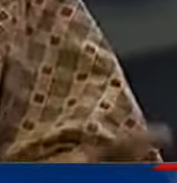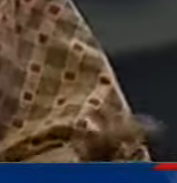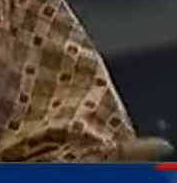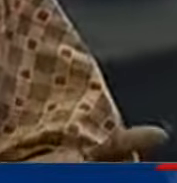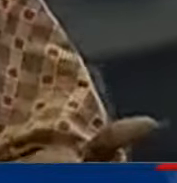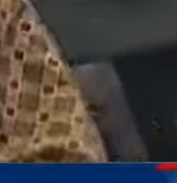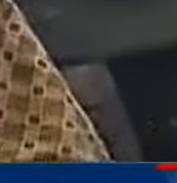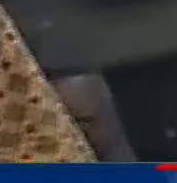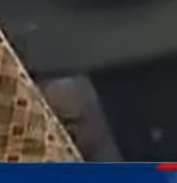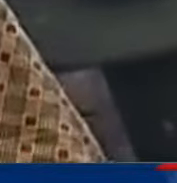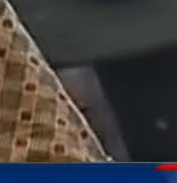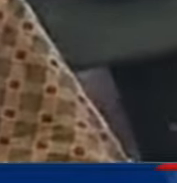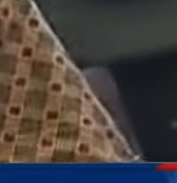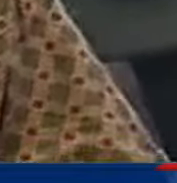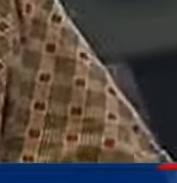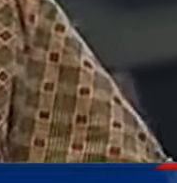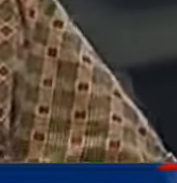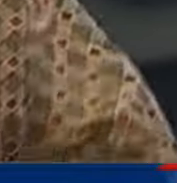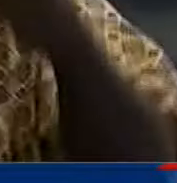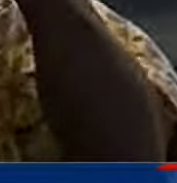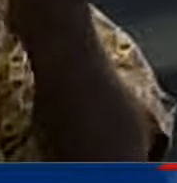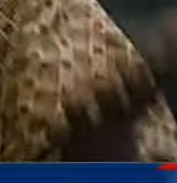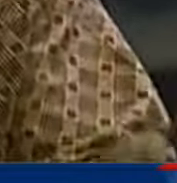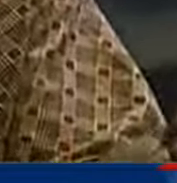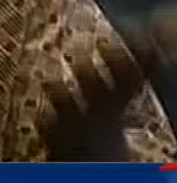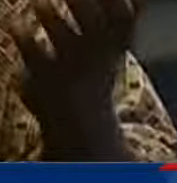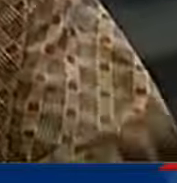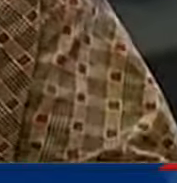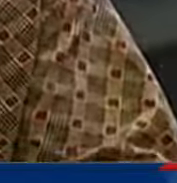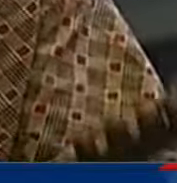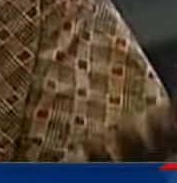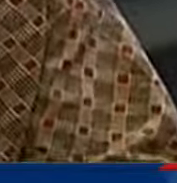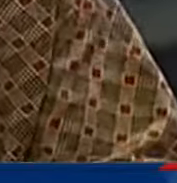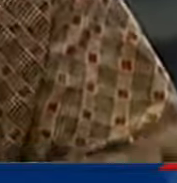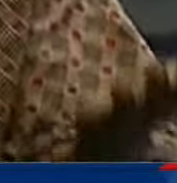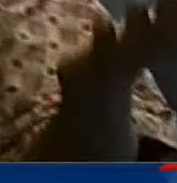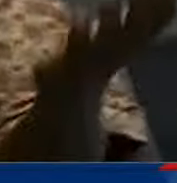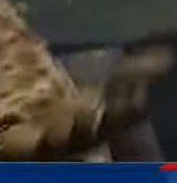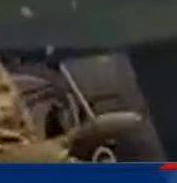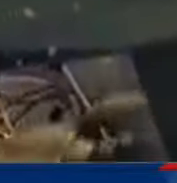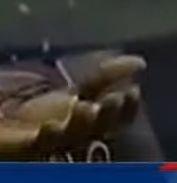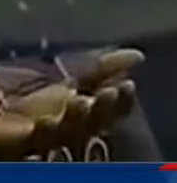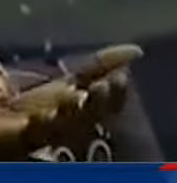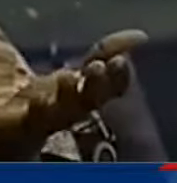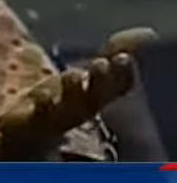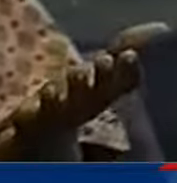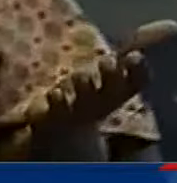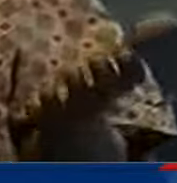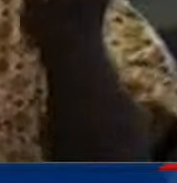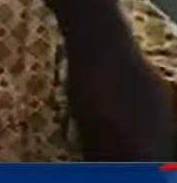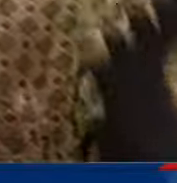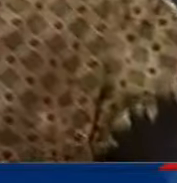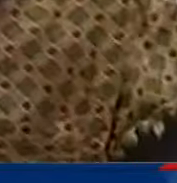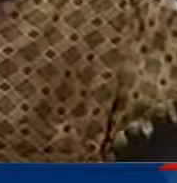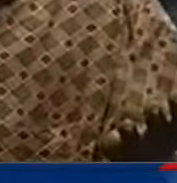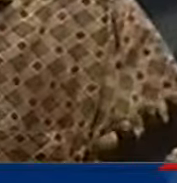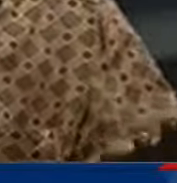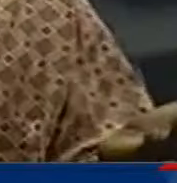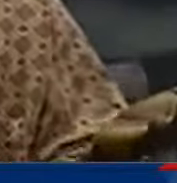y a Luis La Rosa, de que esto debe ser así, y lo estamos compartiendo con usted, presidente. Esperamos que